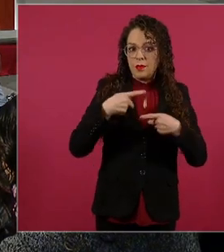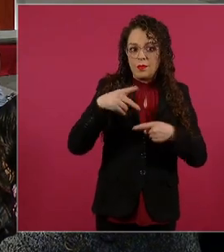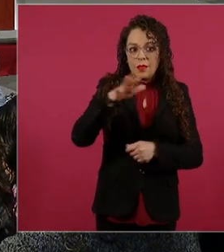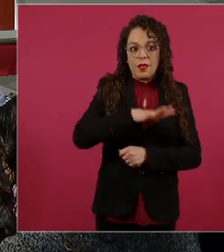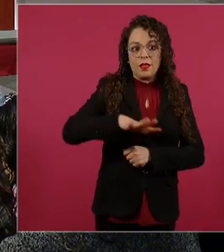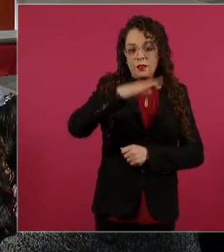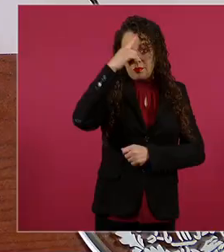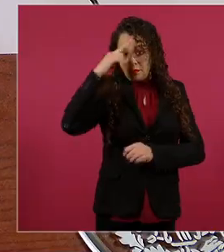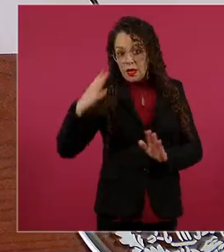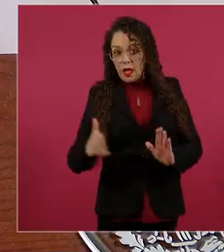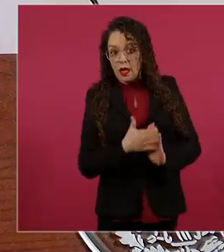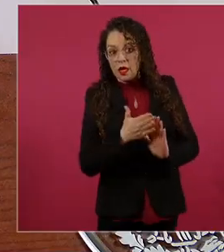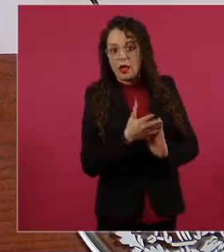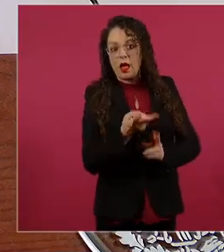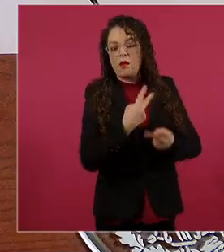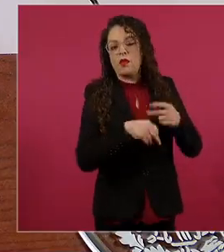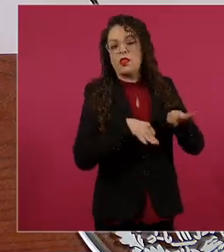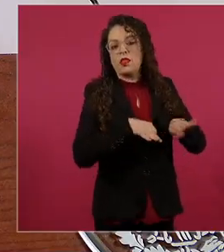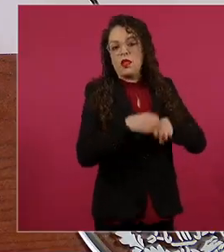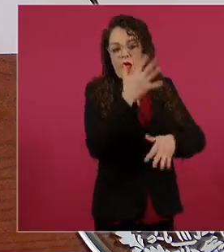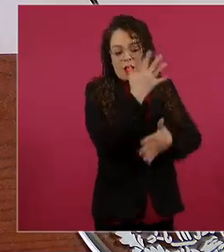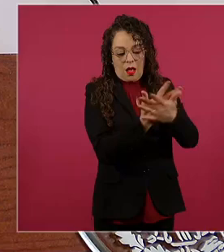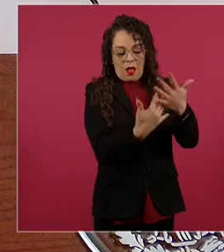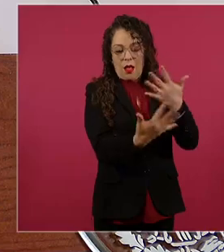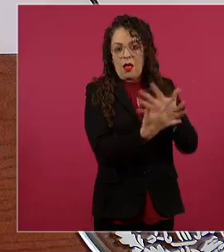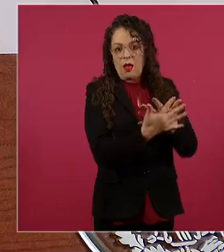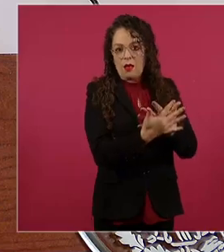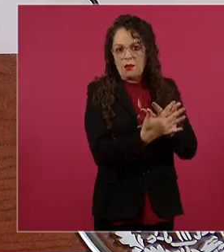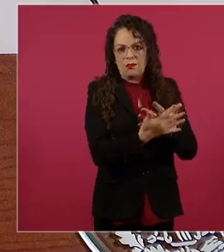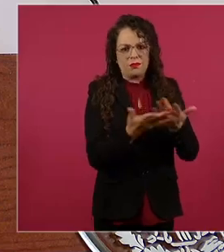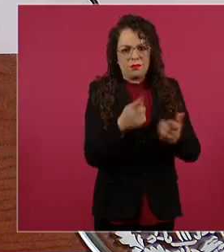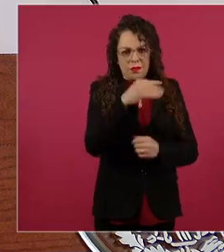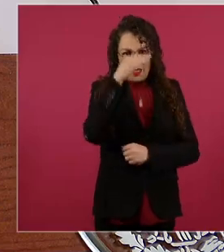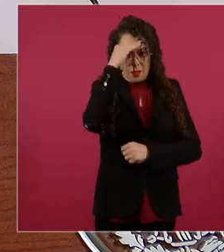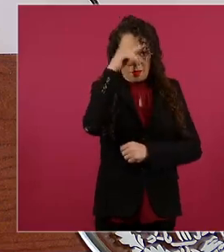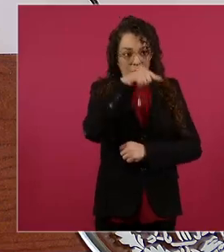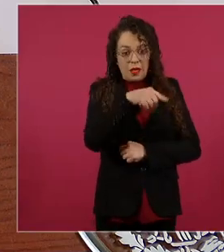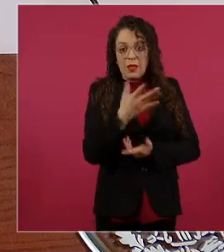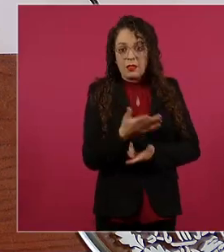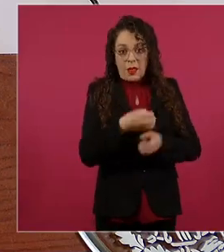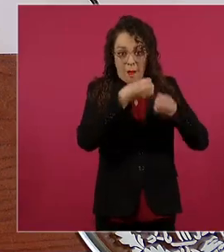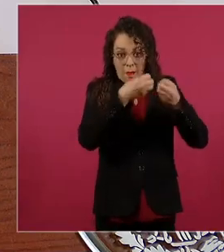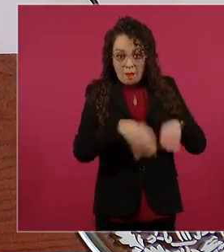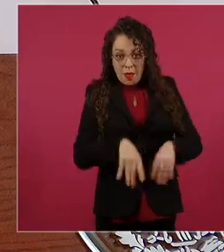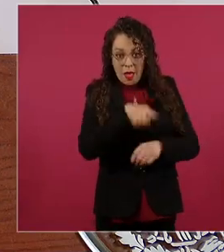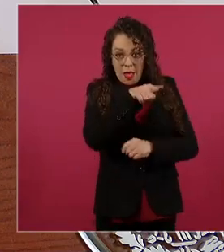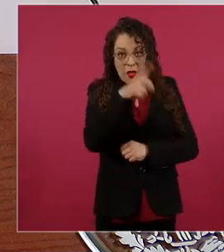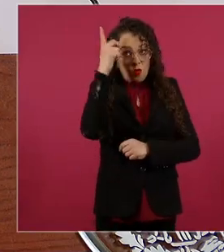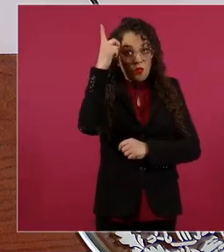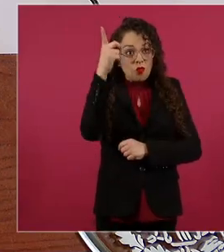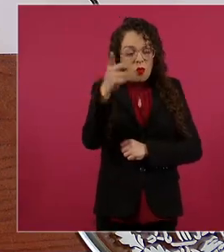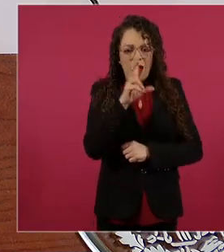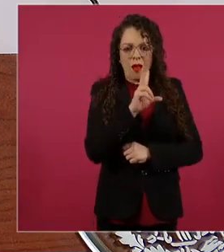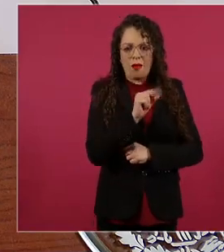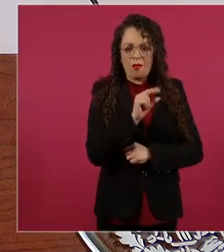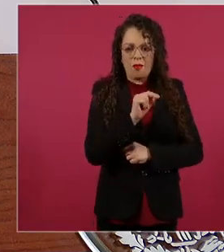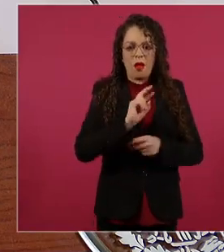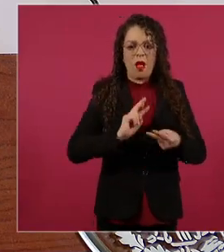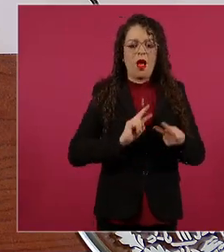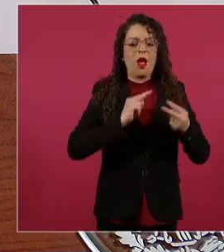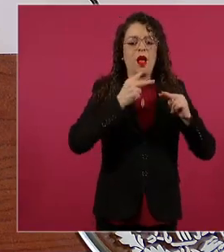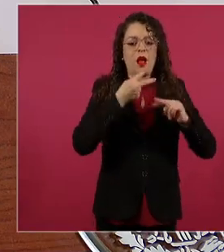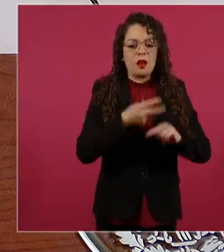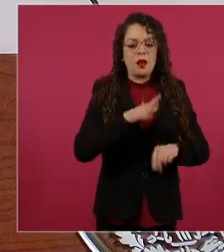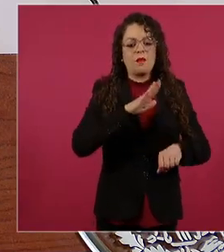Y ese es el sentido. ni se va a expropiar vivienda, ni mucho menos, sino todo lo contrario, se van a construir más